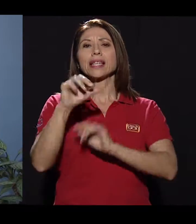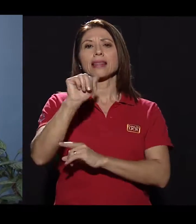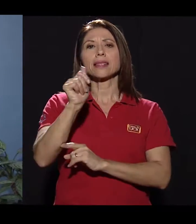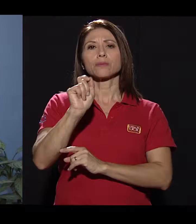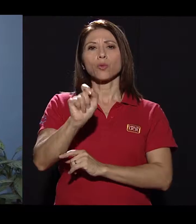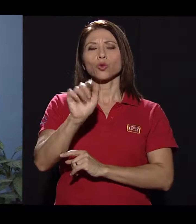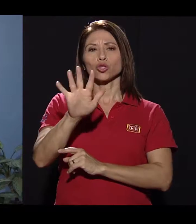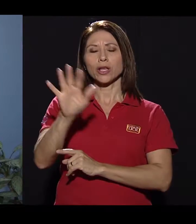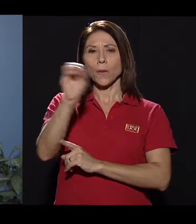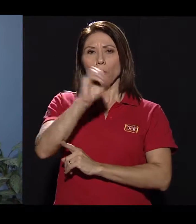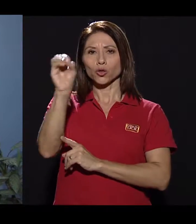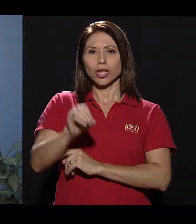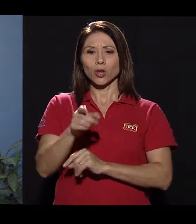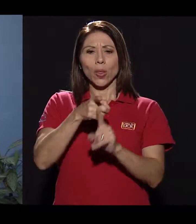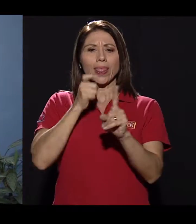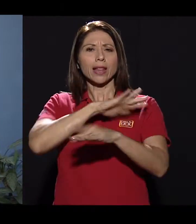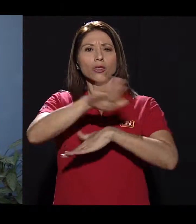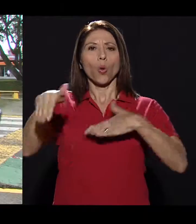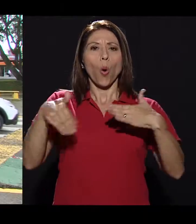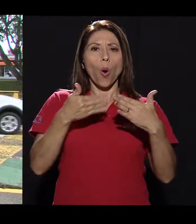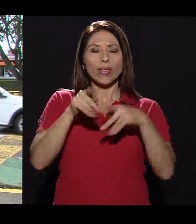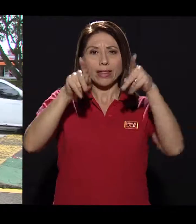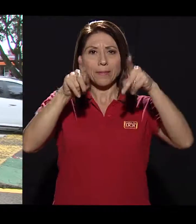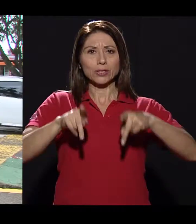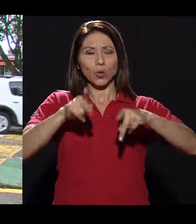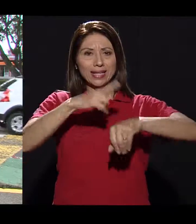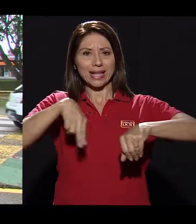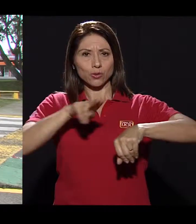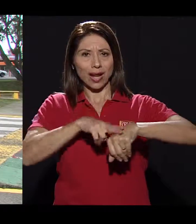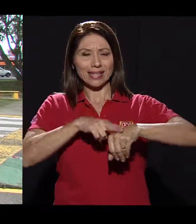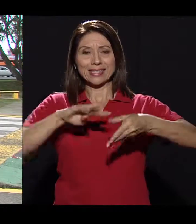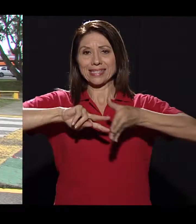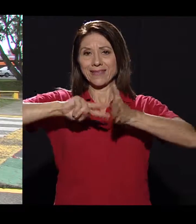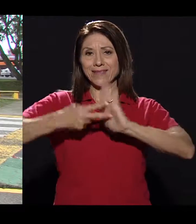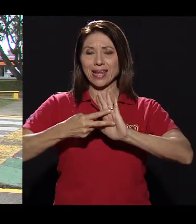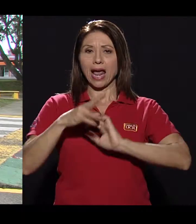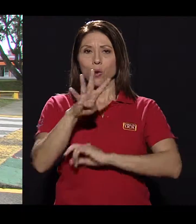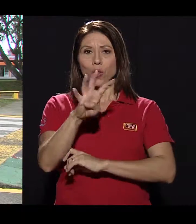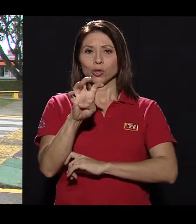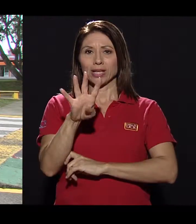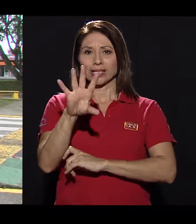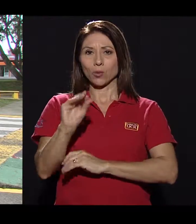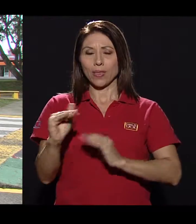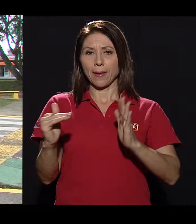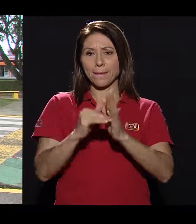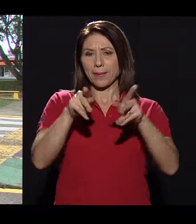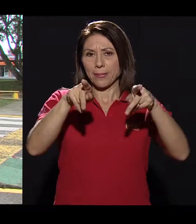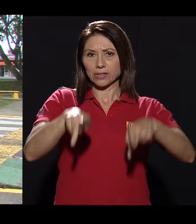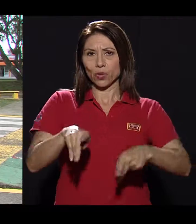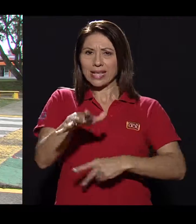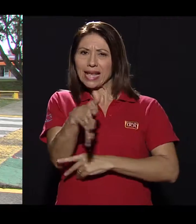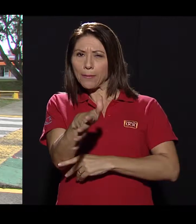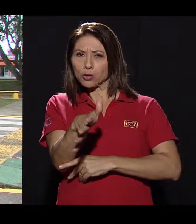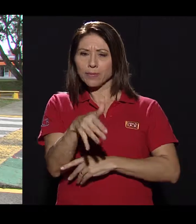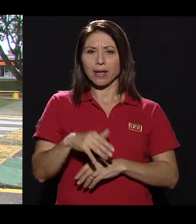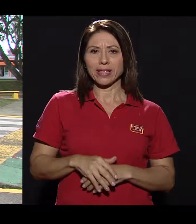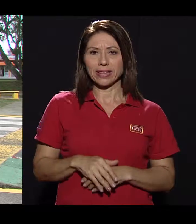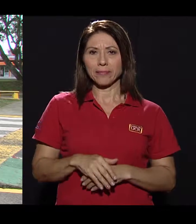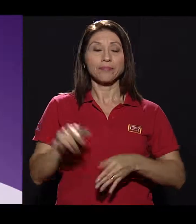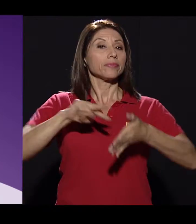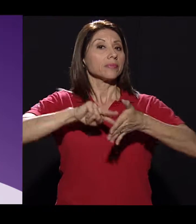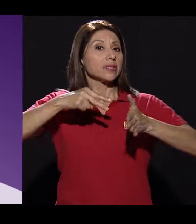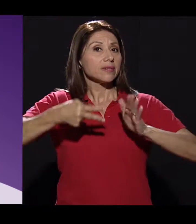el 10.5% del total de la población nacional, es decir, 450.000 personas